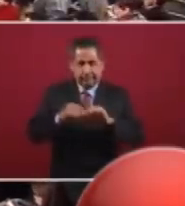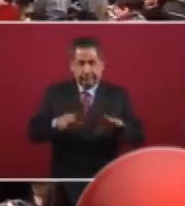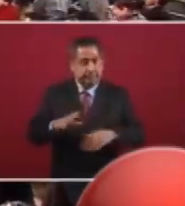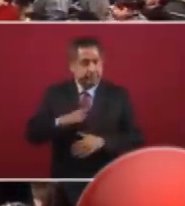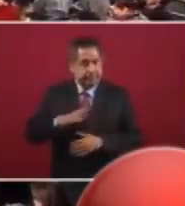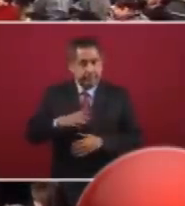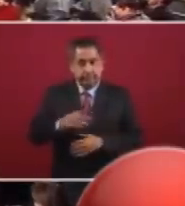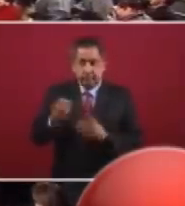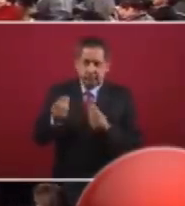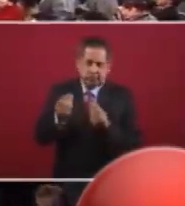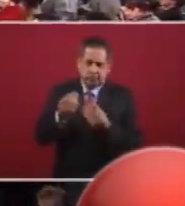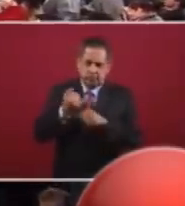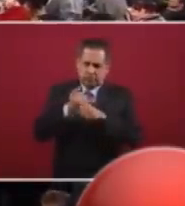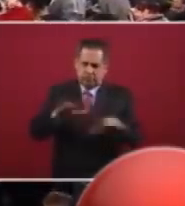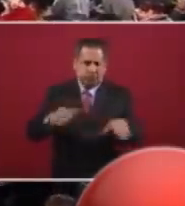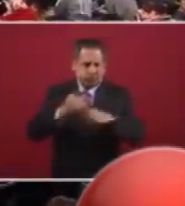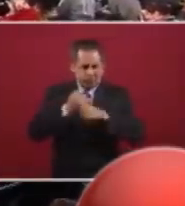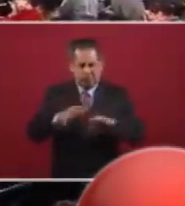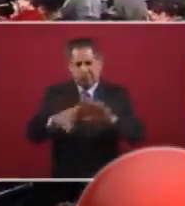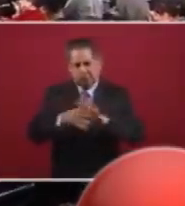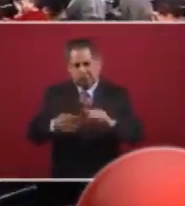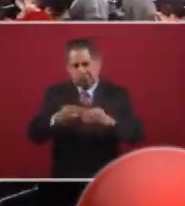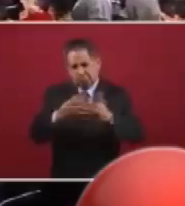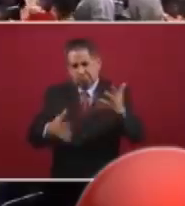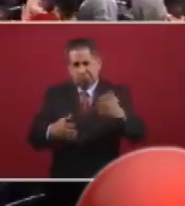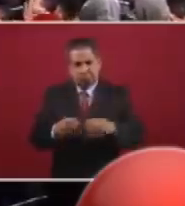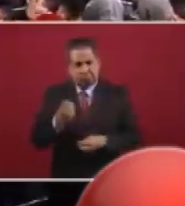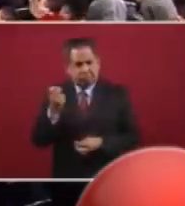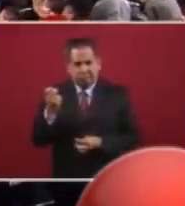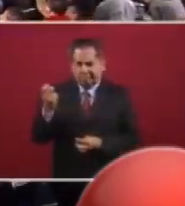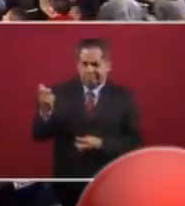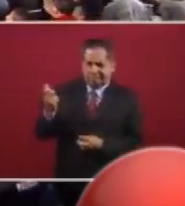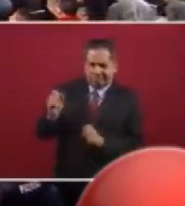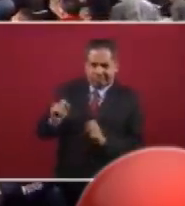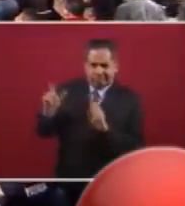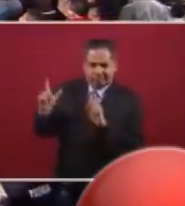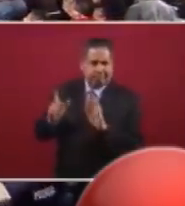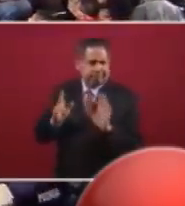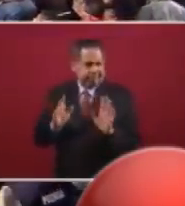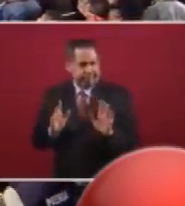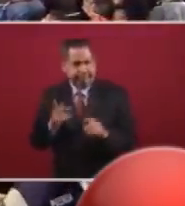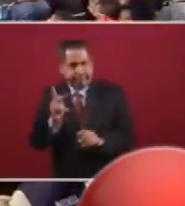mucha información sobre esto pero